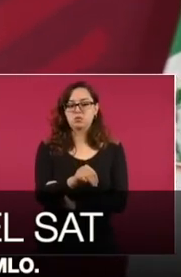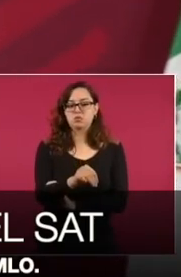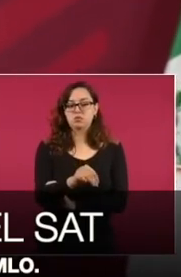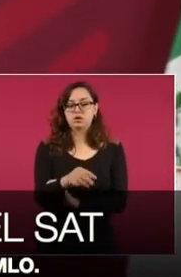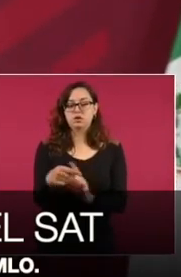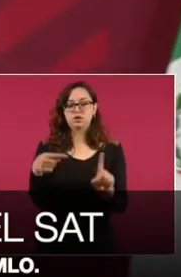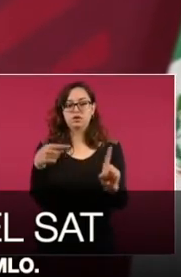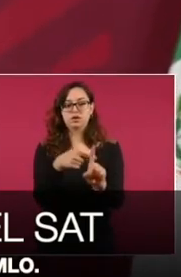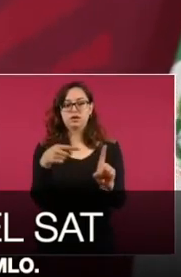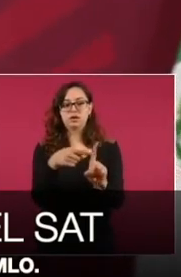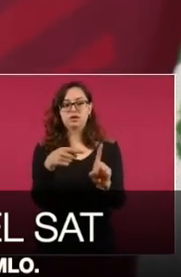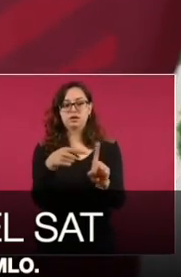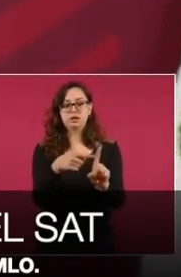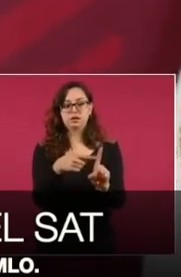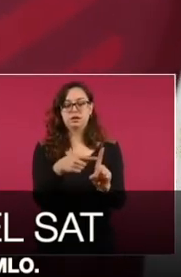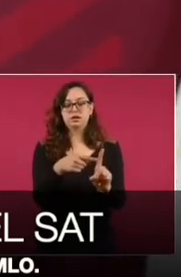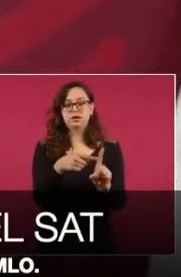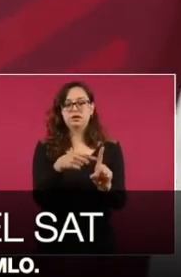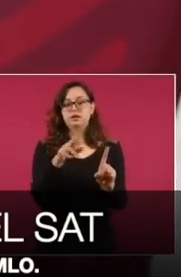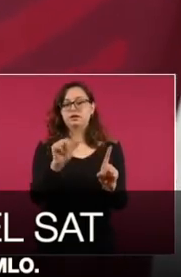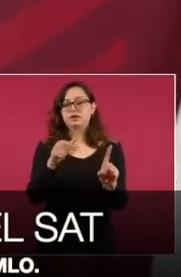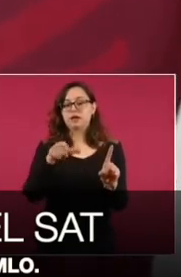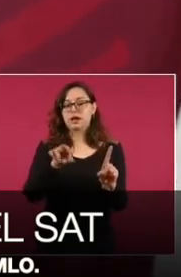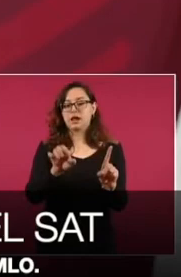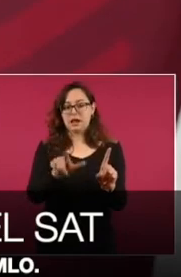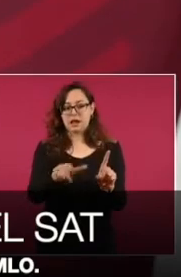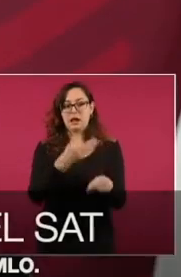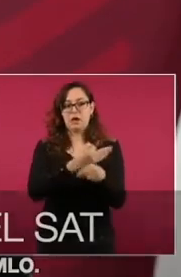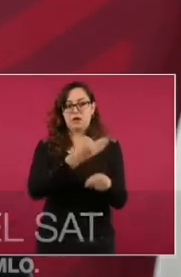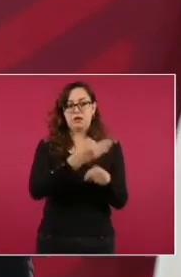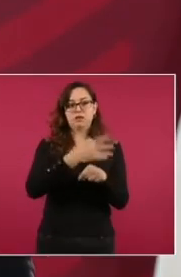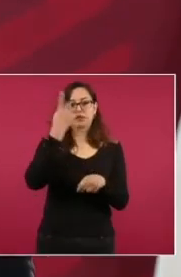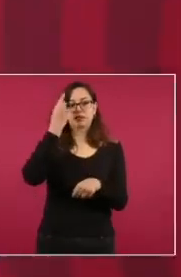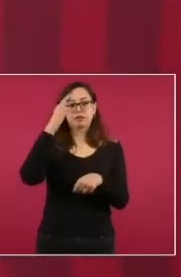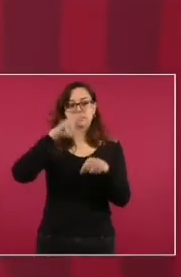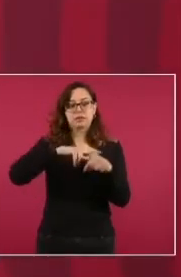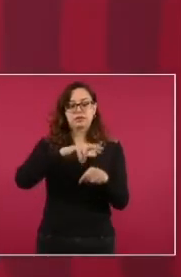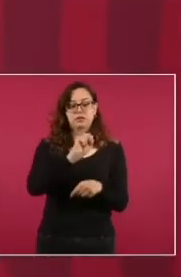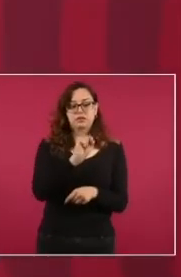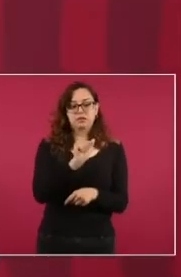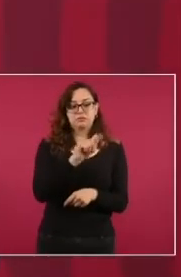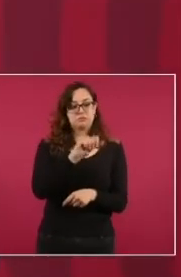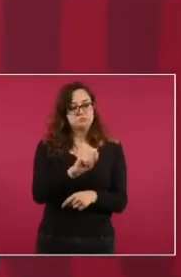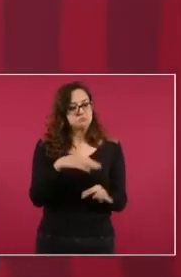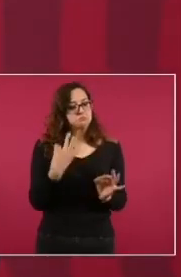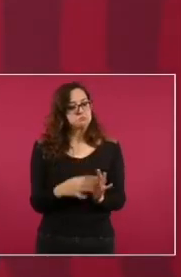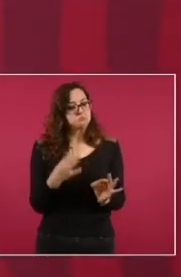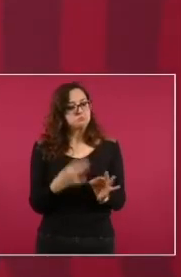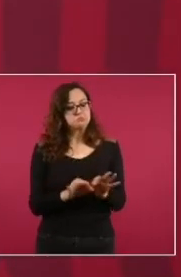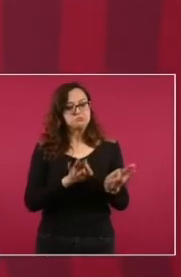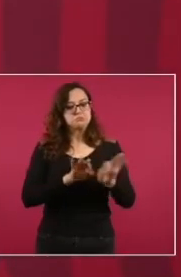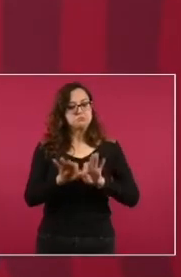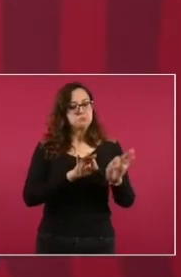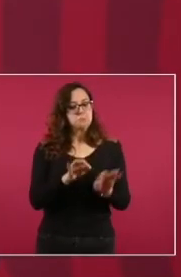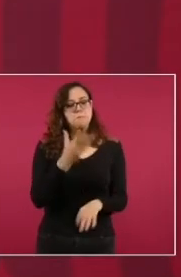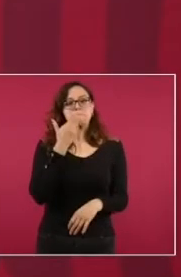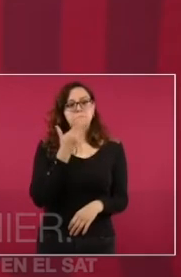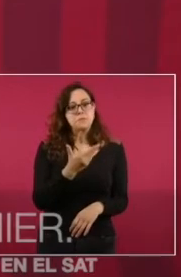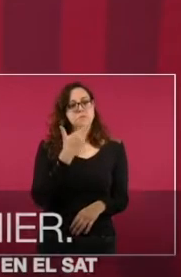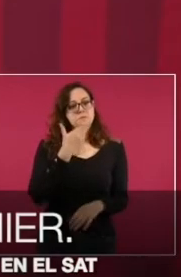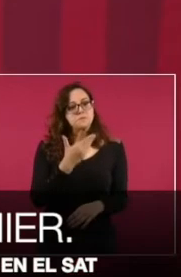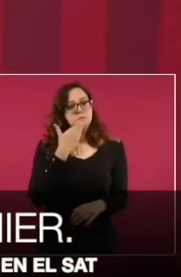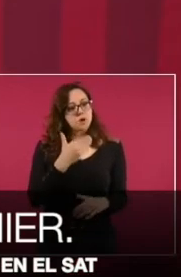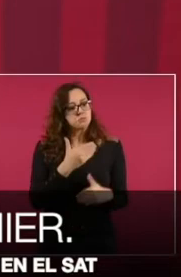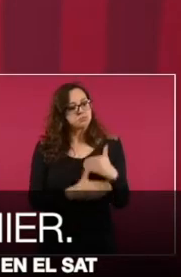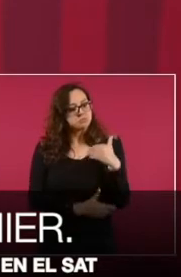recaudación. Lo que cuenta son los hechos. Es una servidora pública ejemplar. Le tenemos toda la confianza, dijo